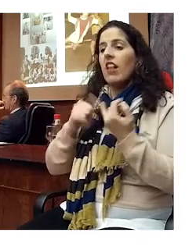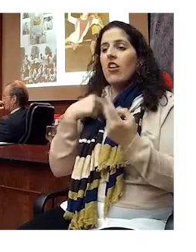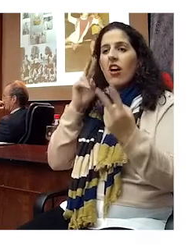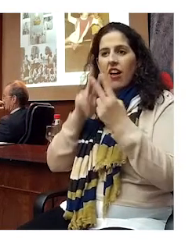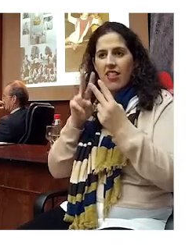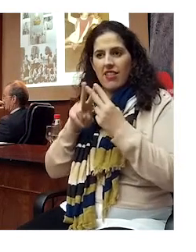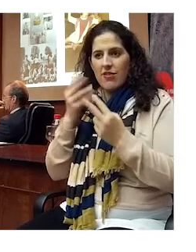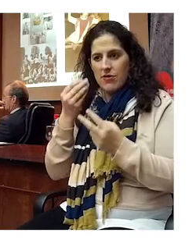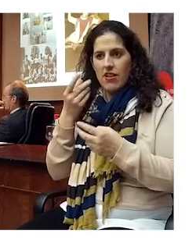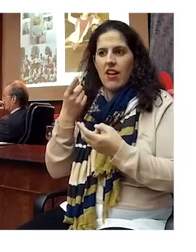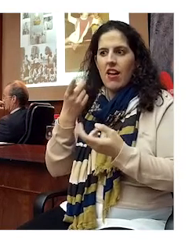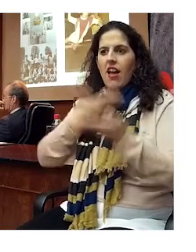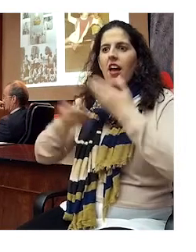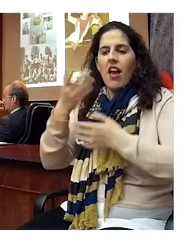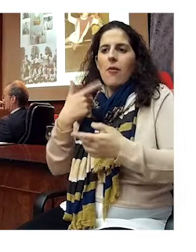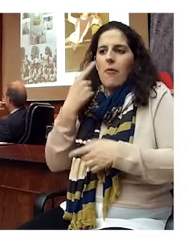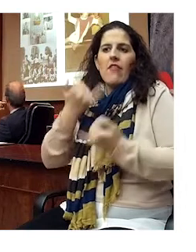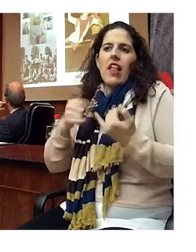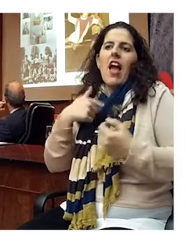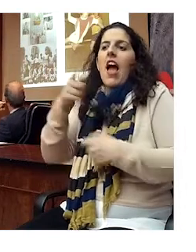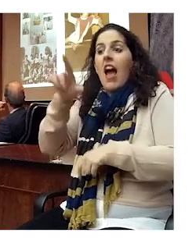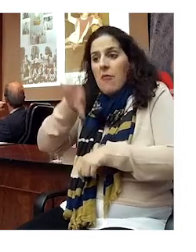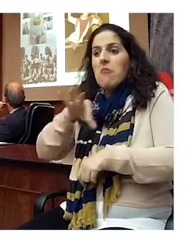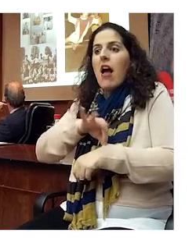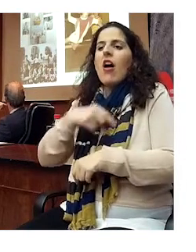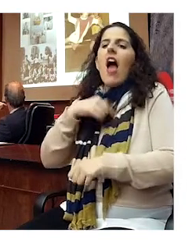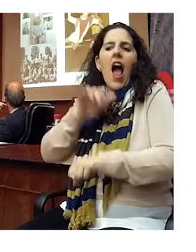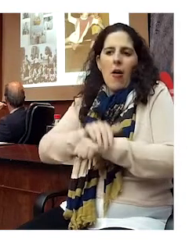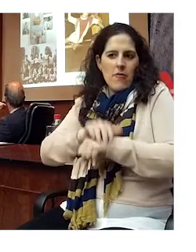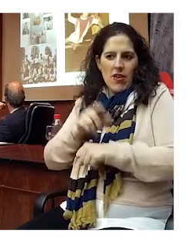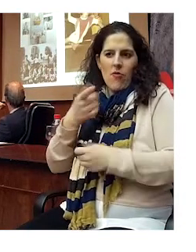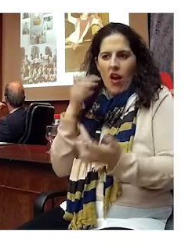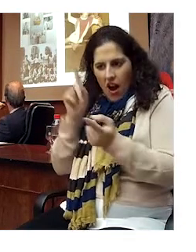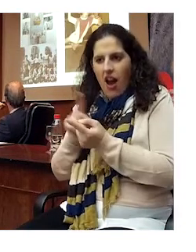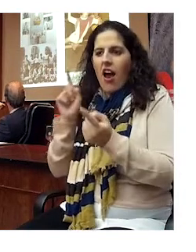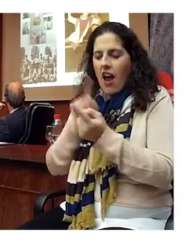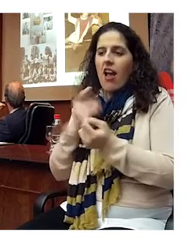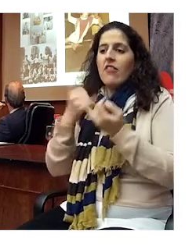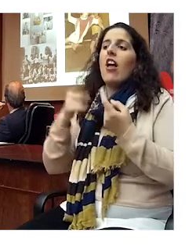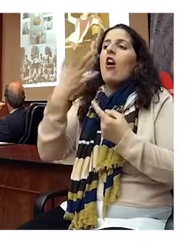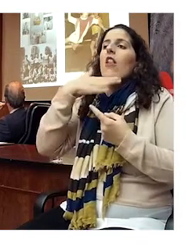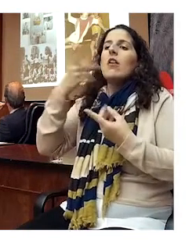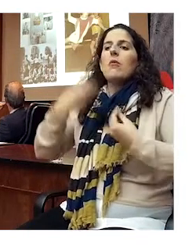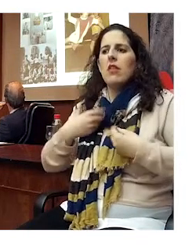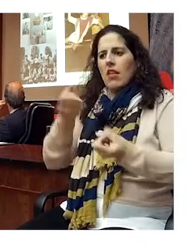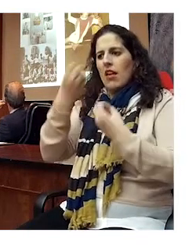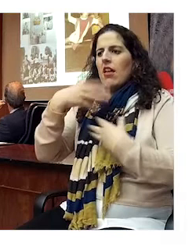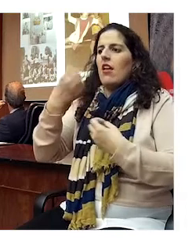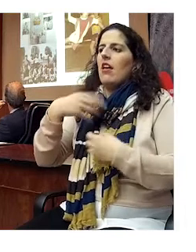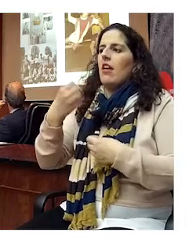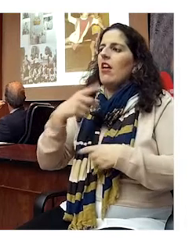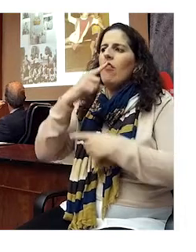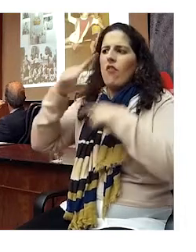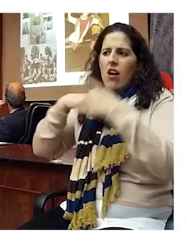por determinadas circunstancias amigo, y me ha permitido pues, conocer su vida, que es fascinante, y la de